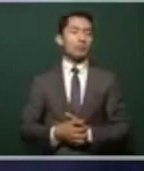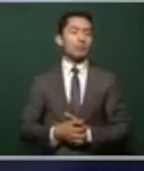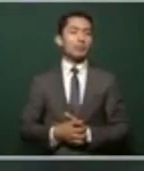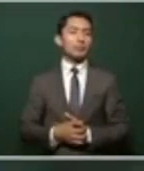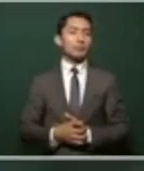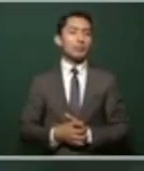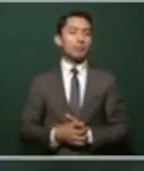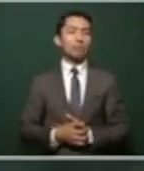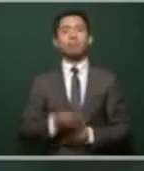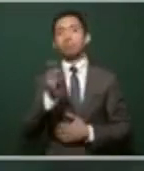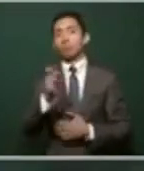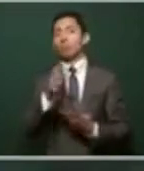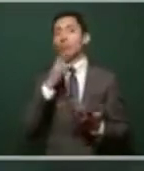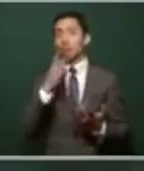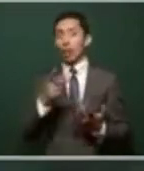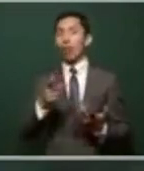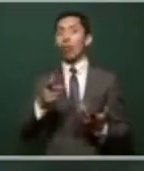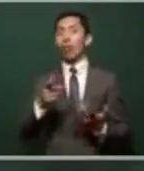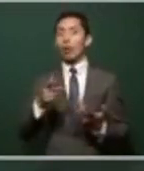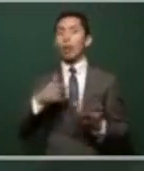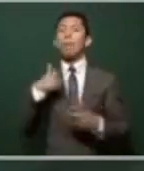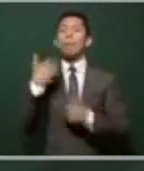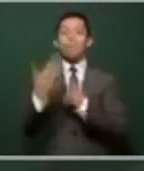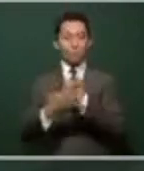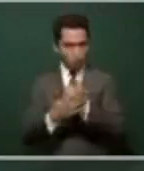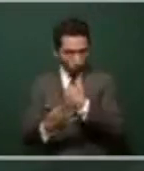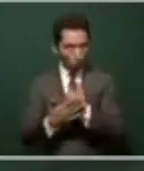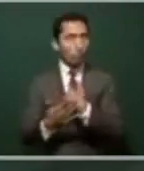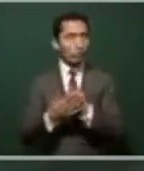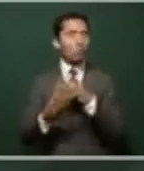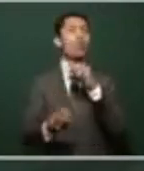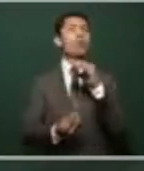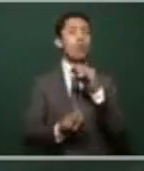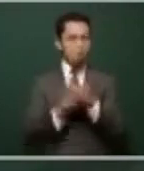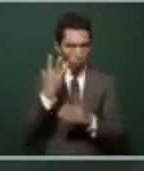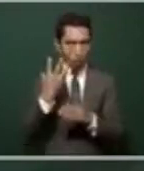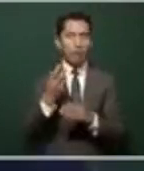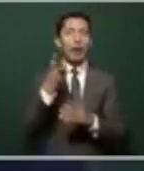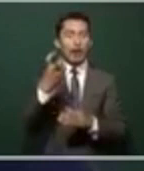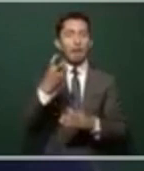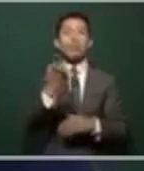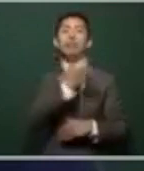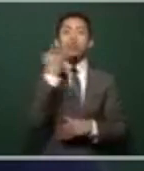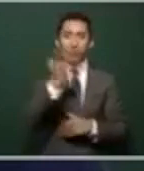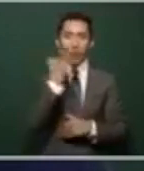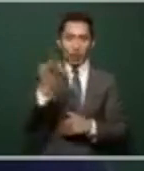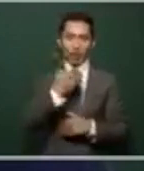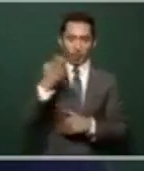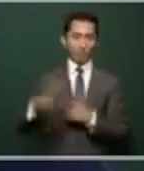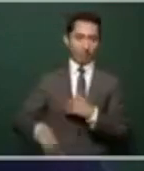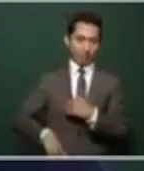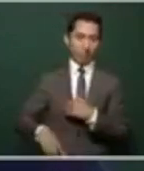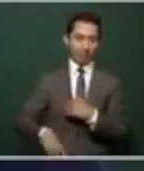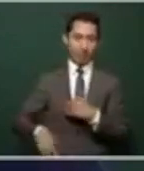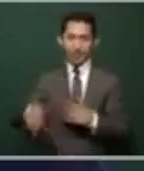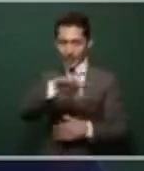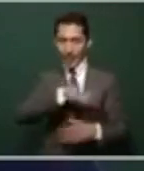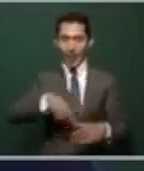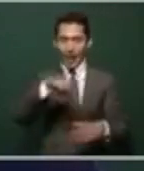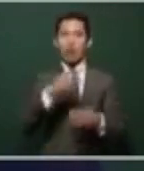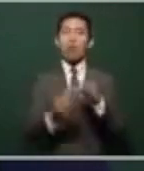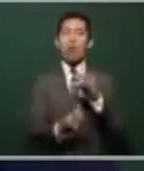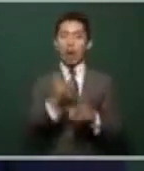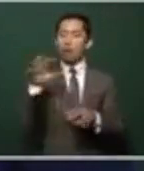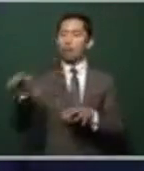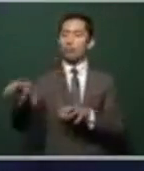y se van a crear nuevas normales públicas. Y no